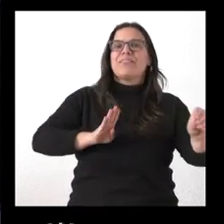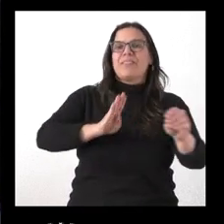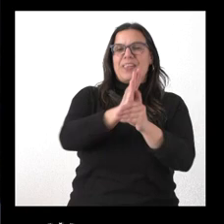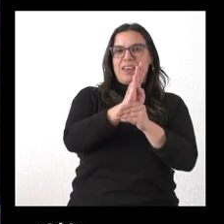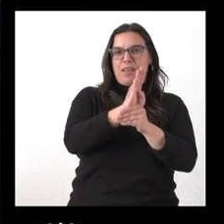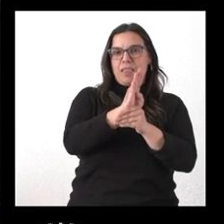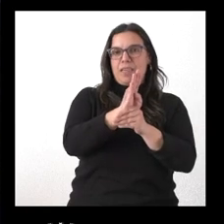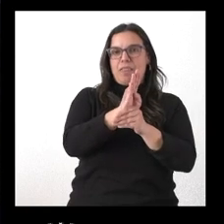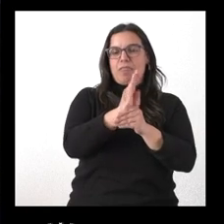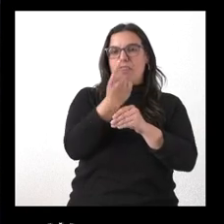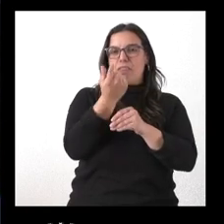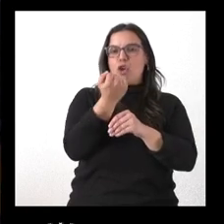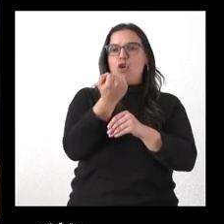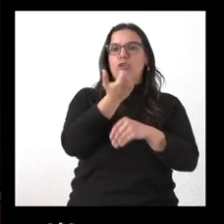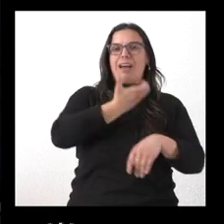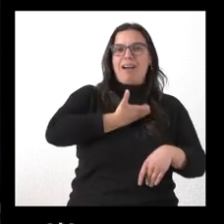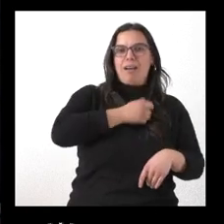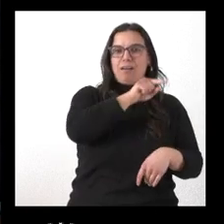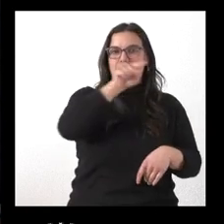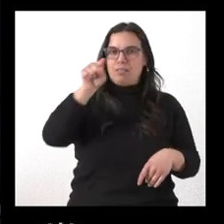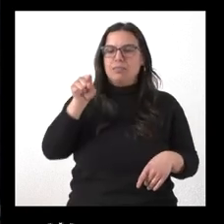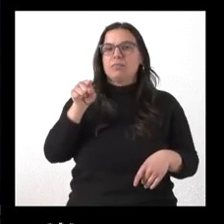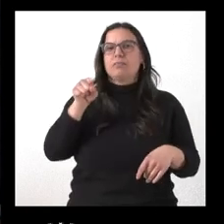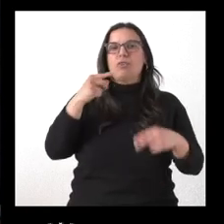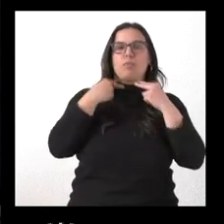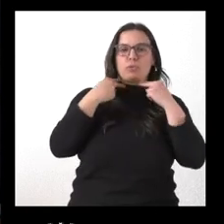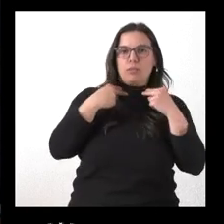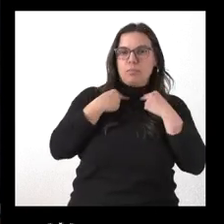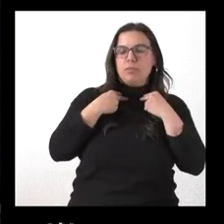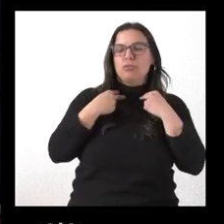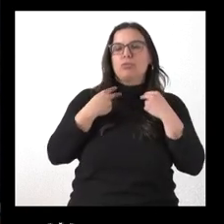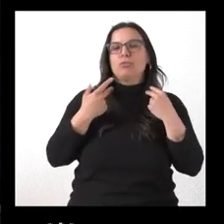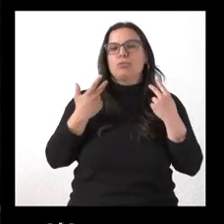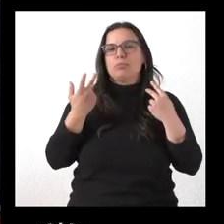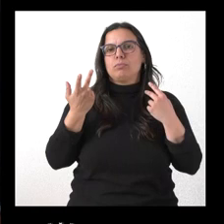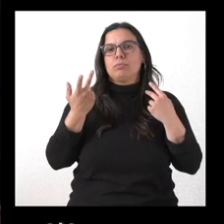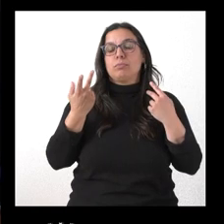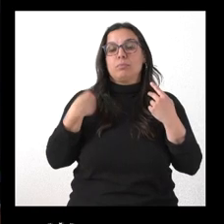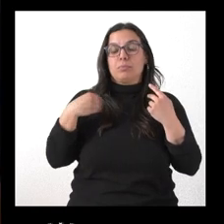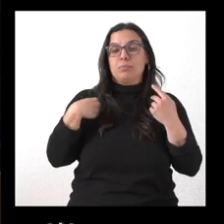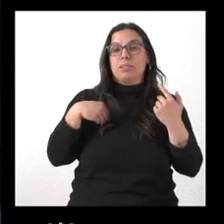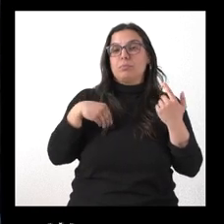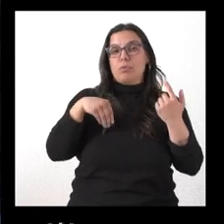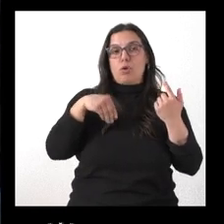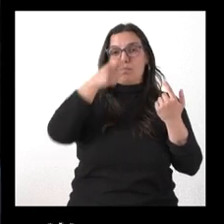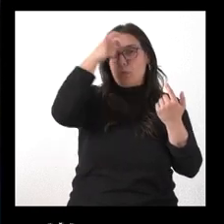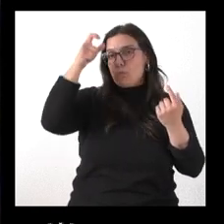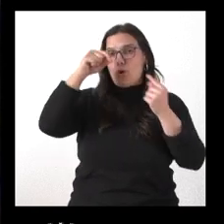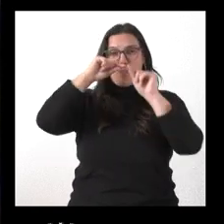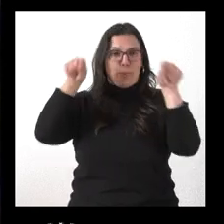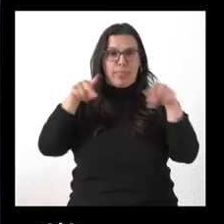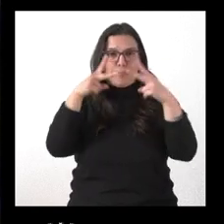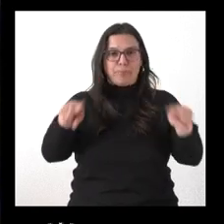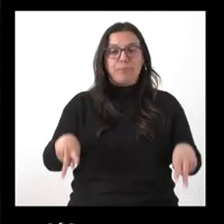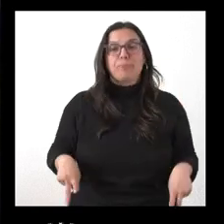local de nuestras entidades locales de nuestros municipios y provincias como saben nosotros